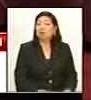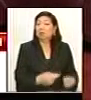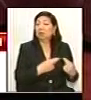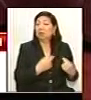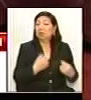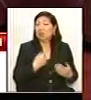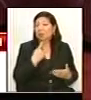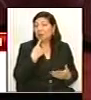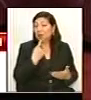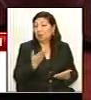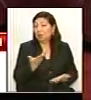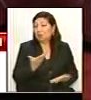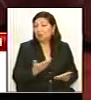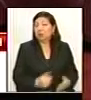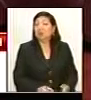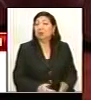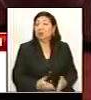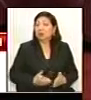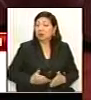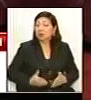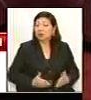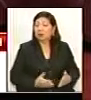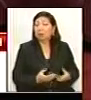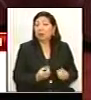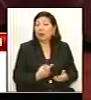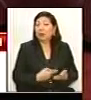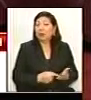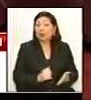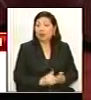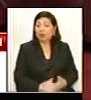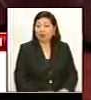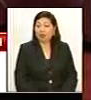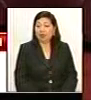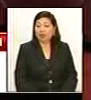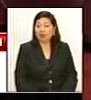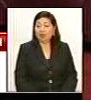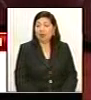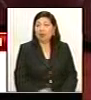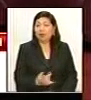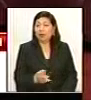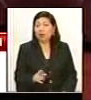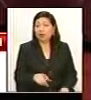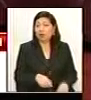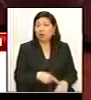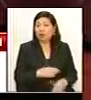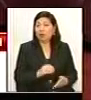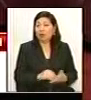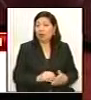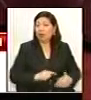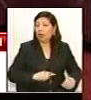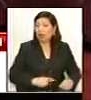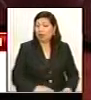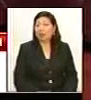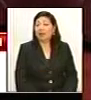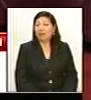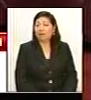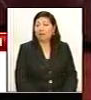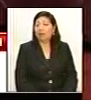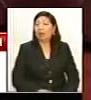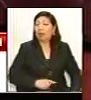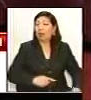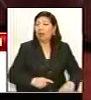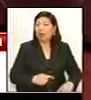yo lo considero un interinato, porque él a su vez era el jefe de la